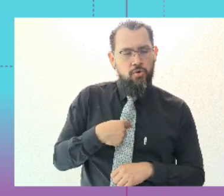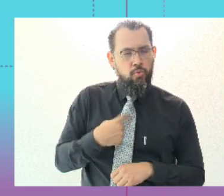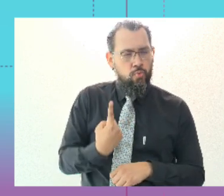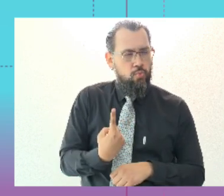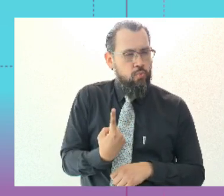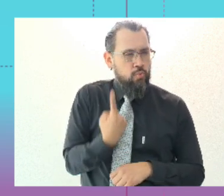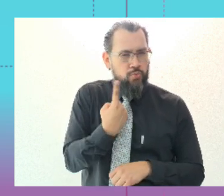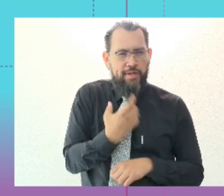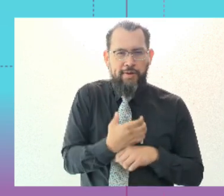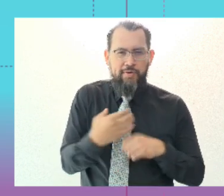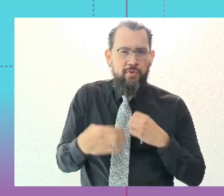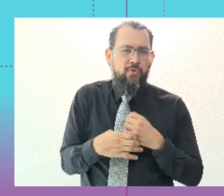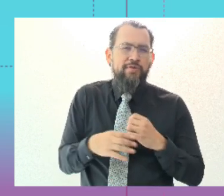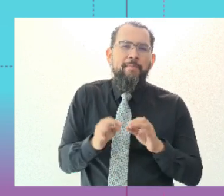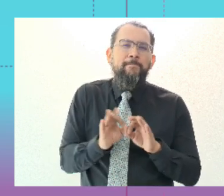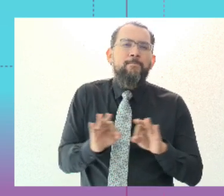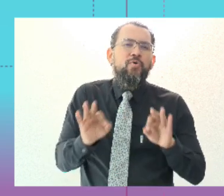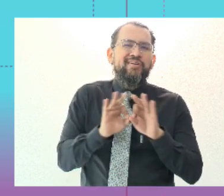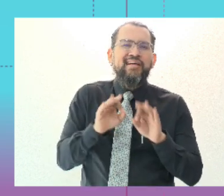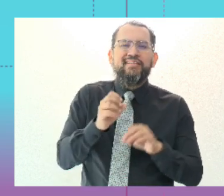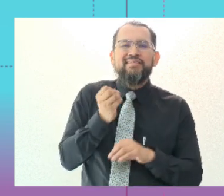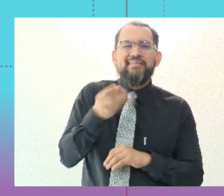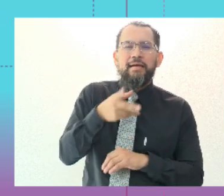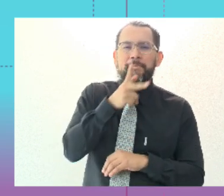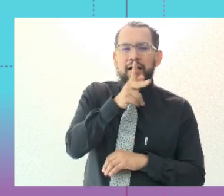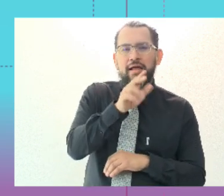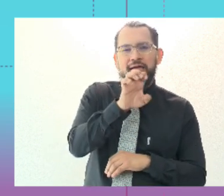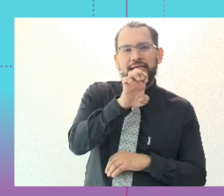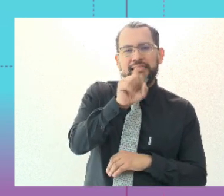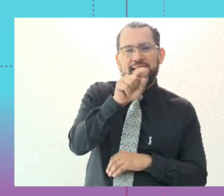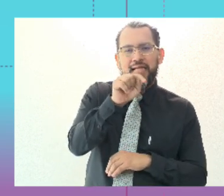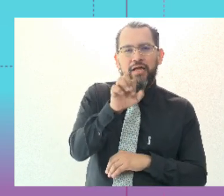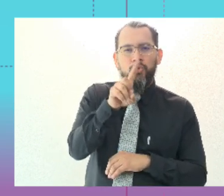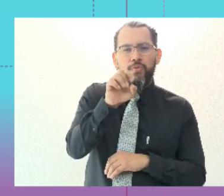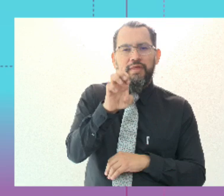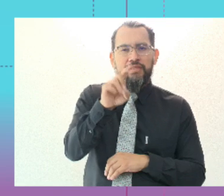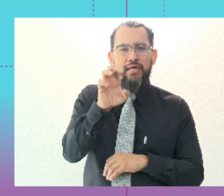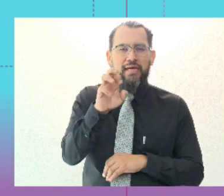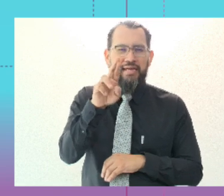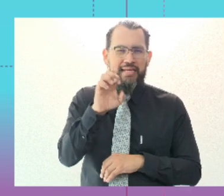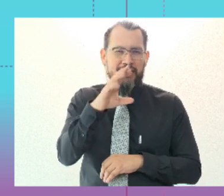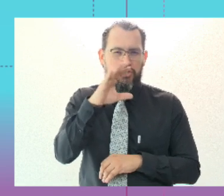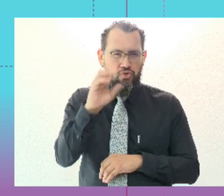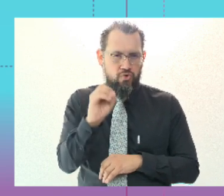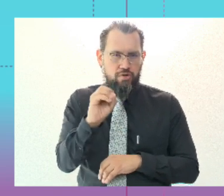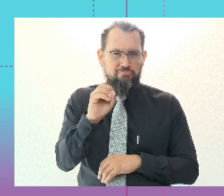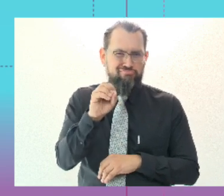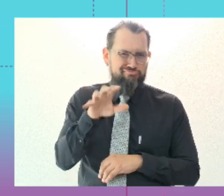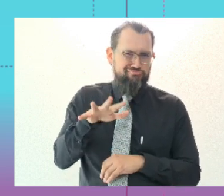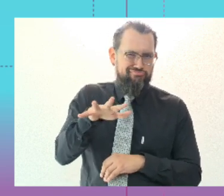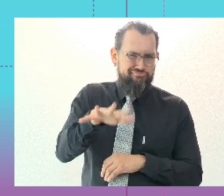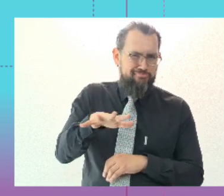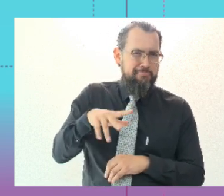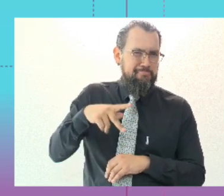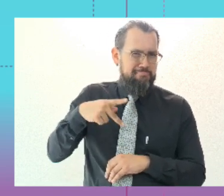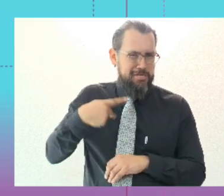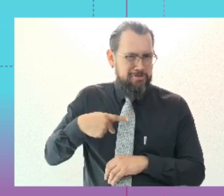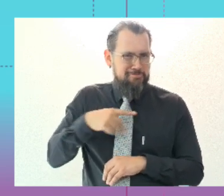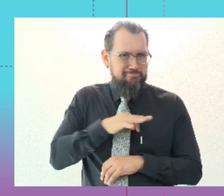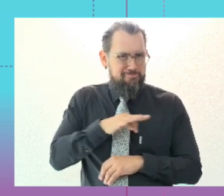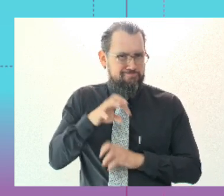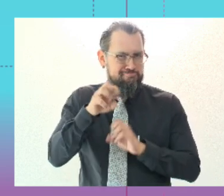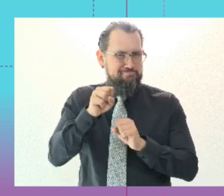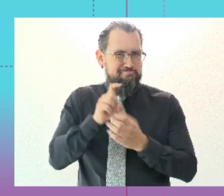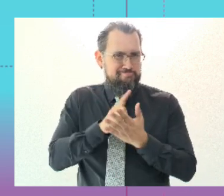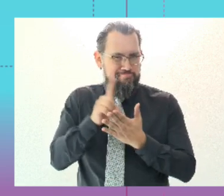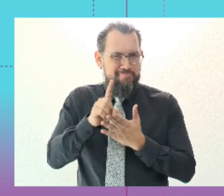más importantes, es el Estado de Derecho. Creo que hoy en día que se pone en duda, ¿no?, la necesidad